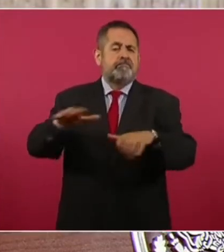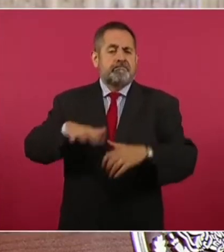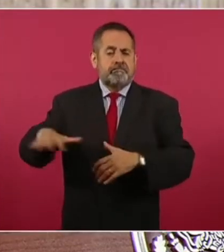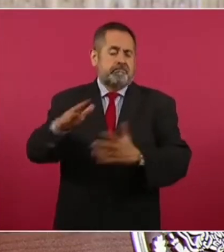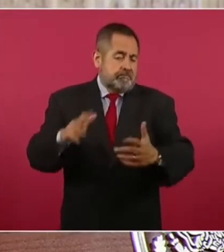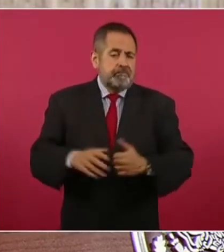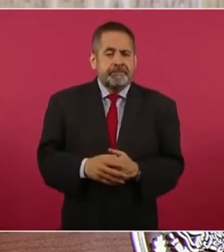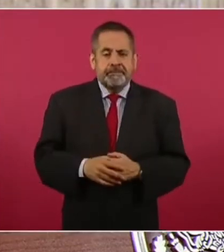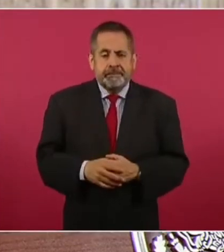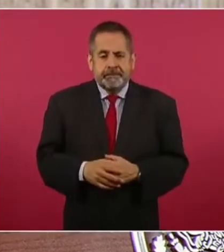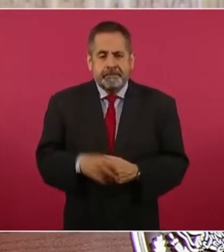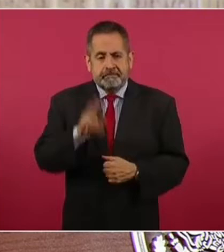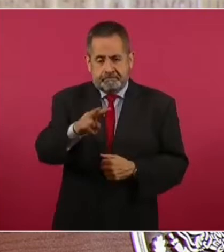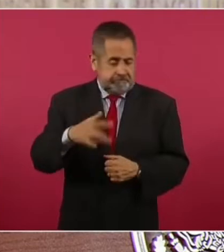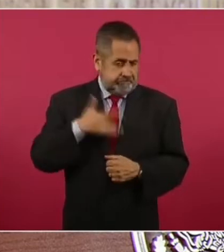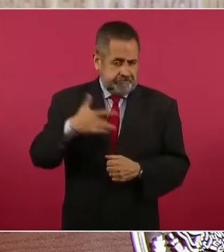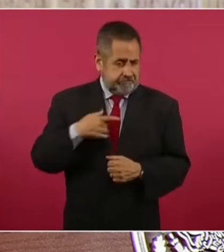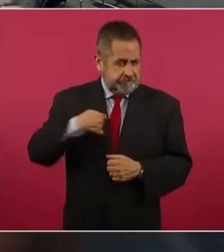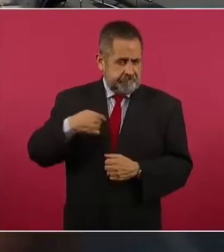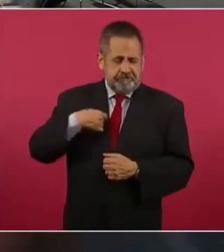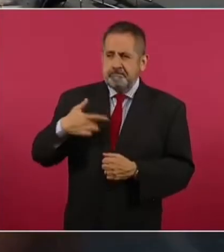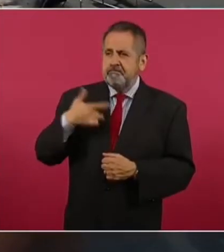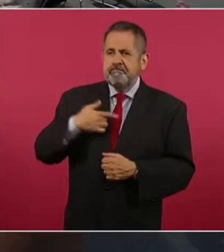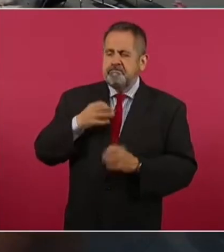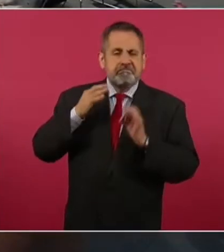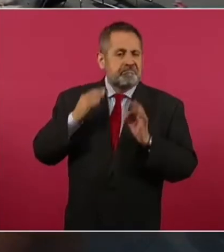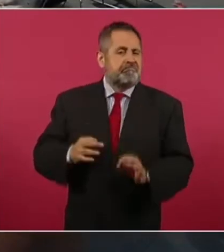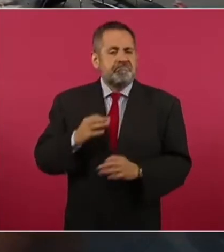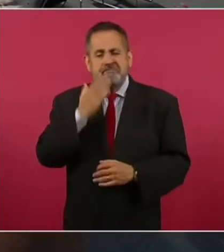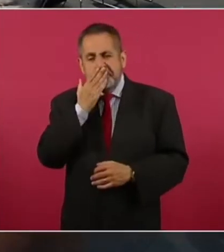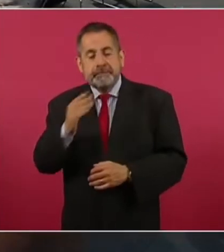Yo tengo la dicha enorme de que